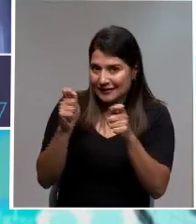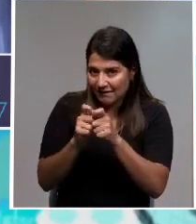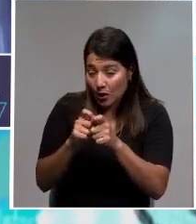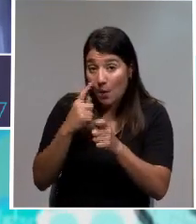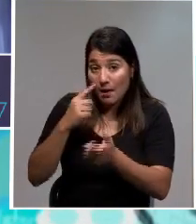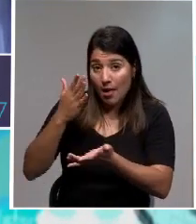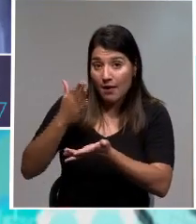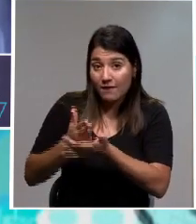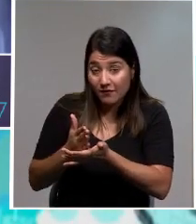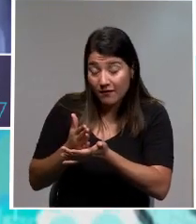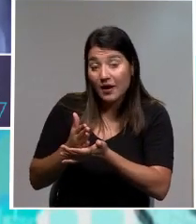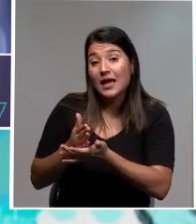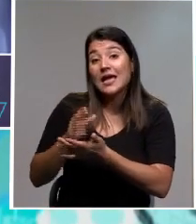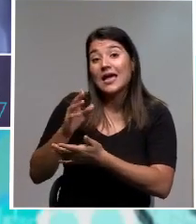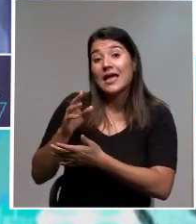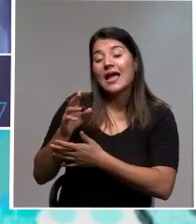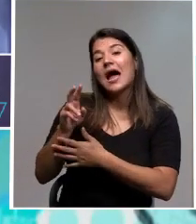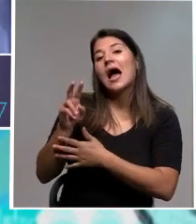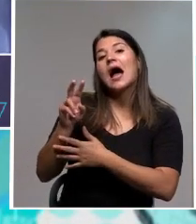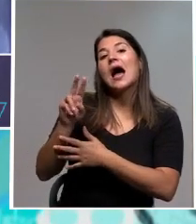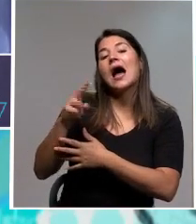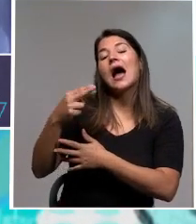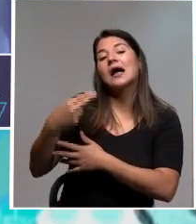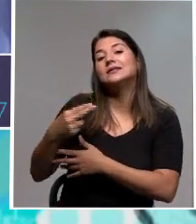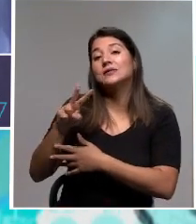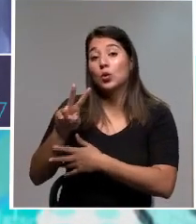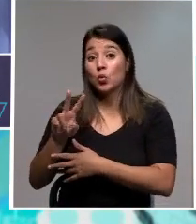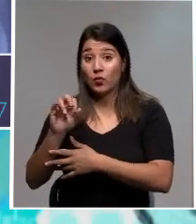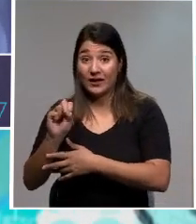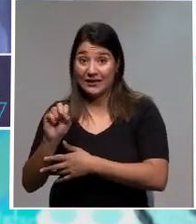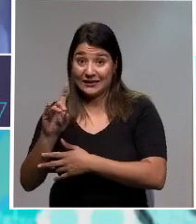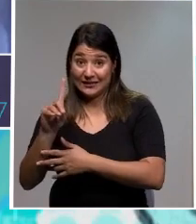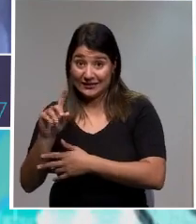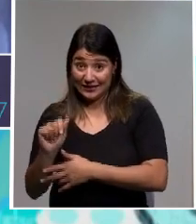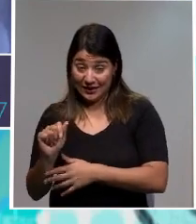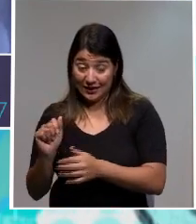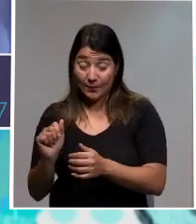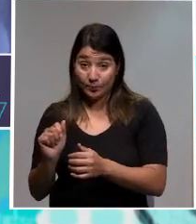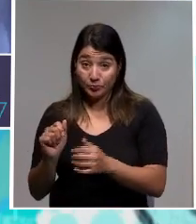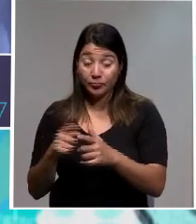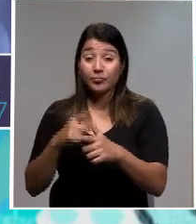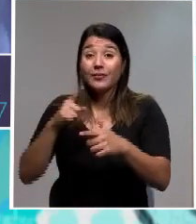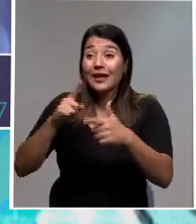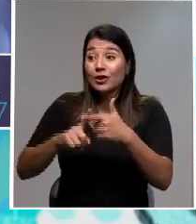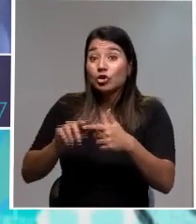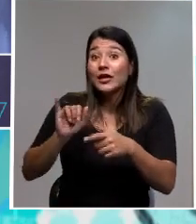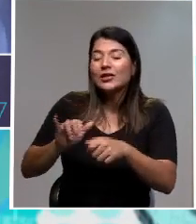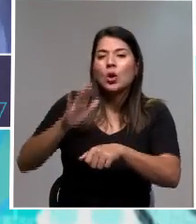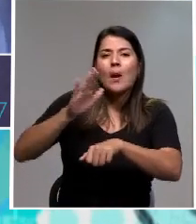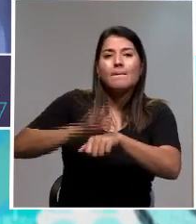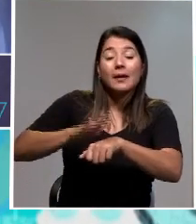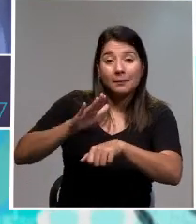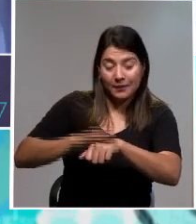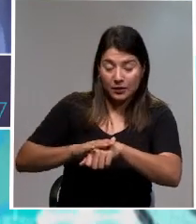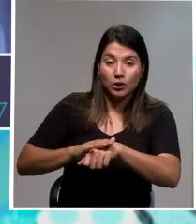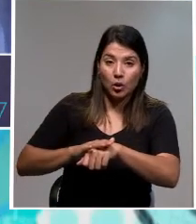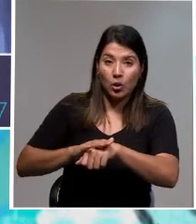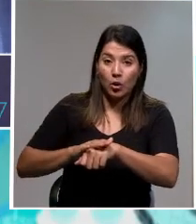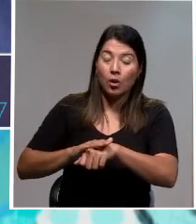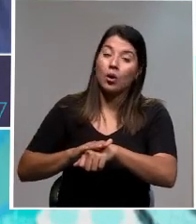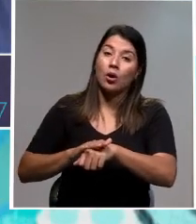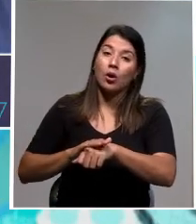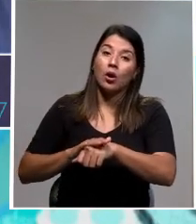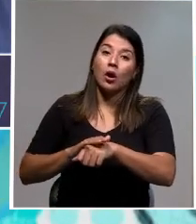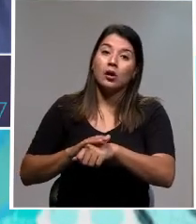contra el HIV-Sida, con las drogas antirretrovirales. Y esto ha permitido, si bien es cierto, no